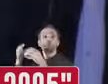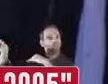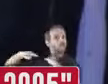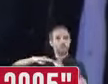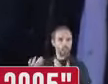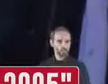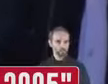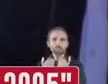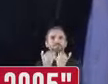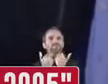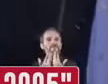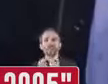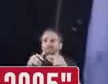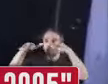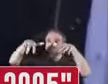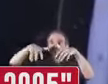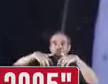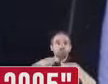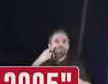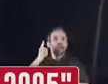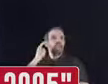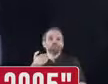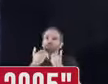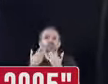no sabían de qué se trataba